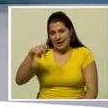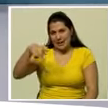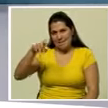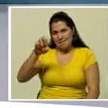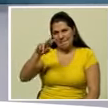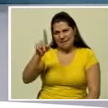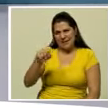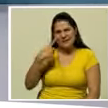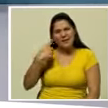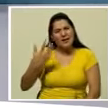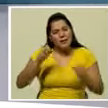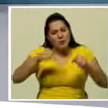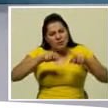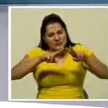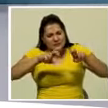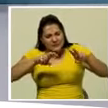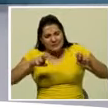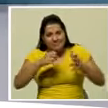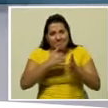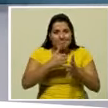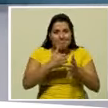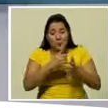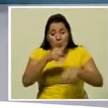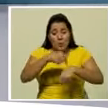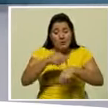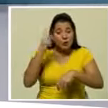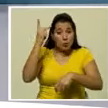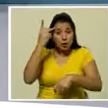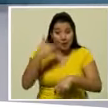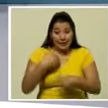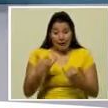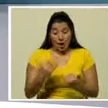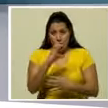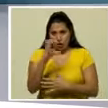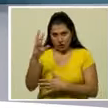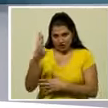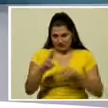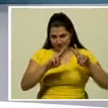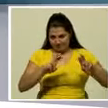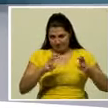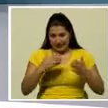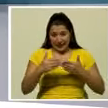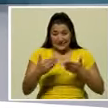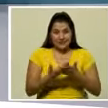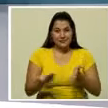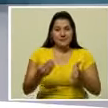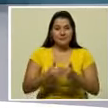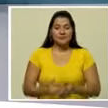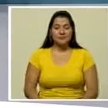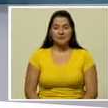frágil coyuntura política que vive el país. Enseguida volvemos.